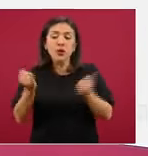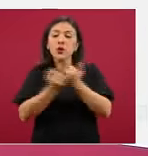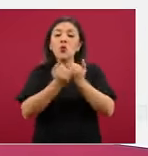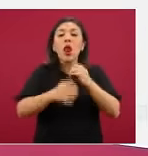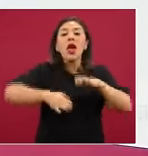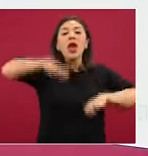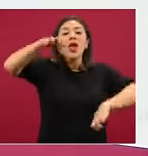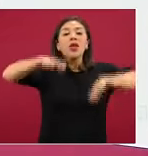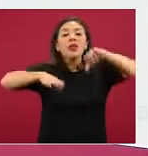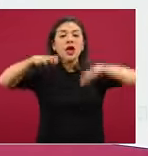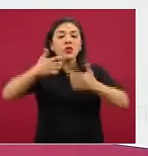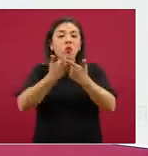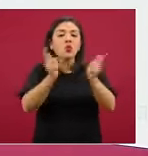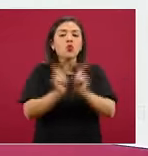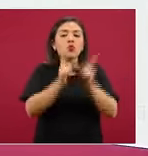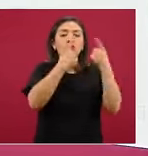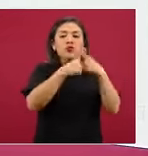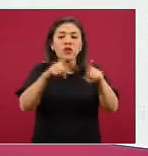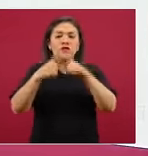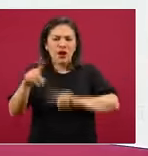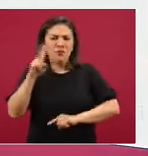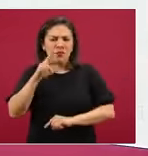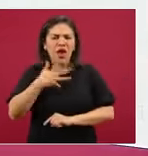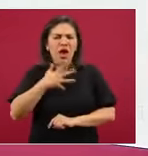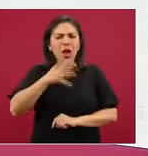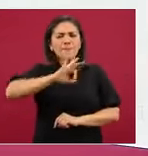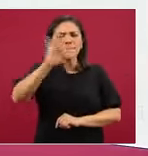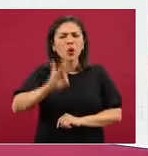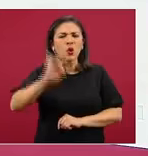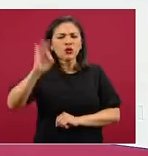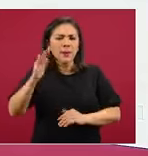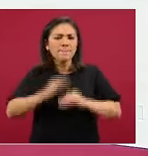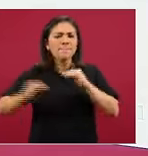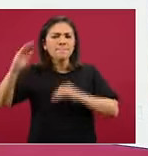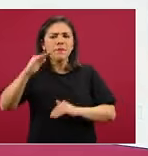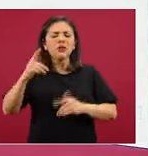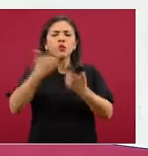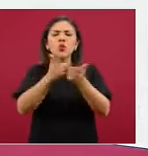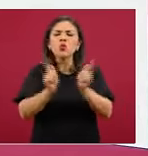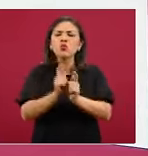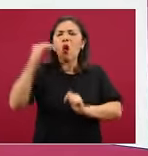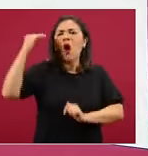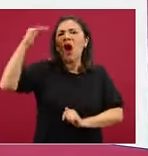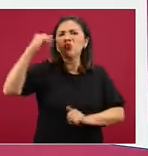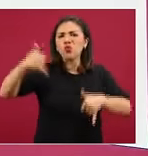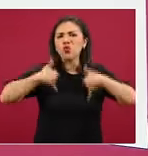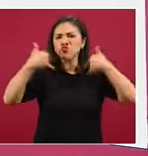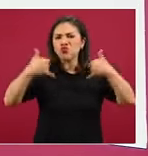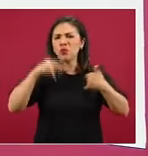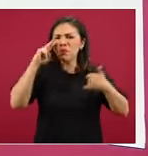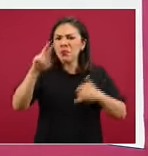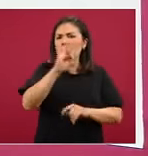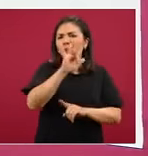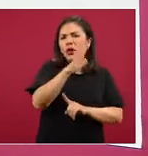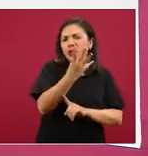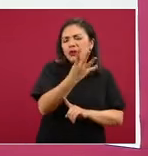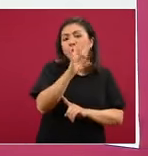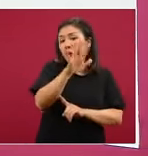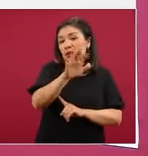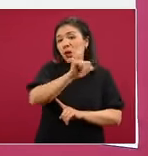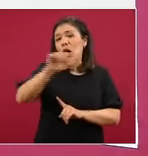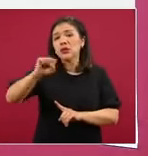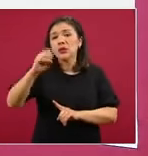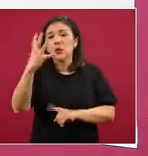edad, que aunque vemos que hay un porcentaje mayor en el grupo de adultos jóvenes de 45 a 64